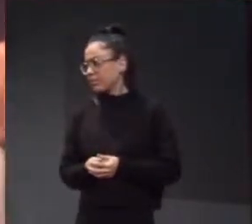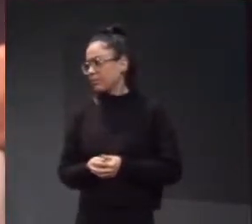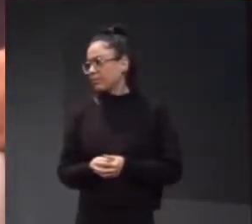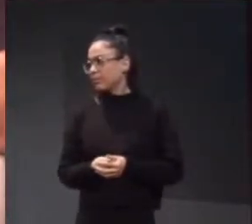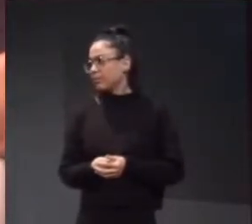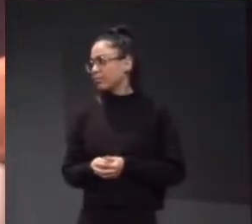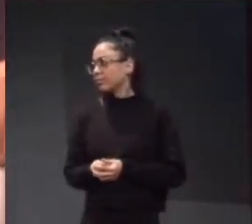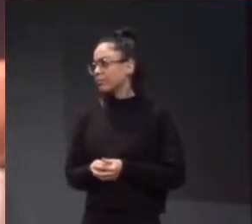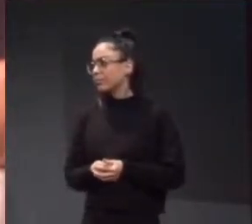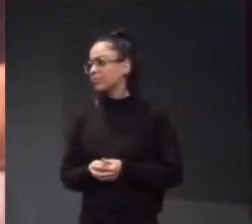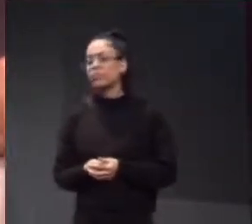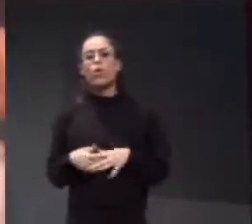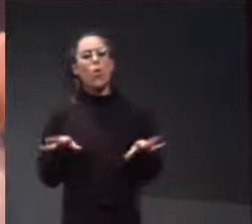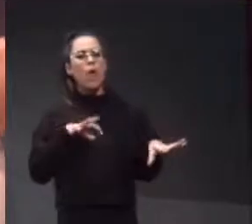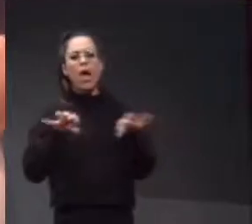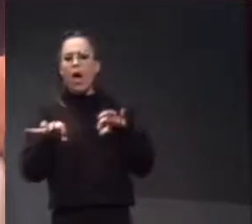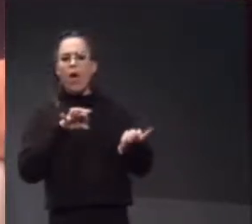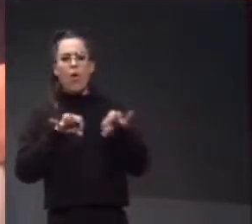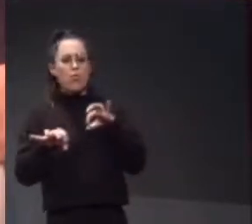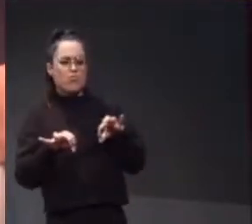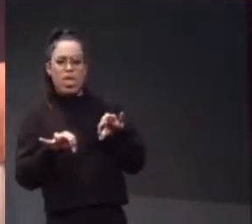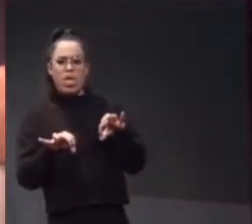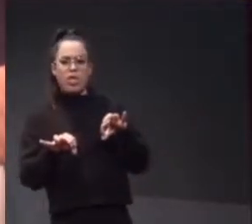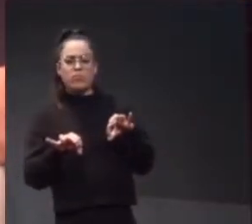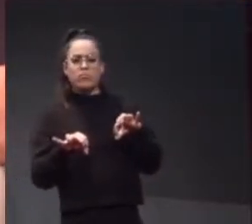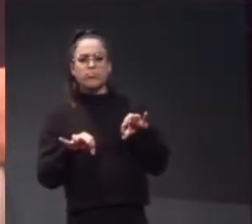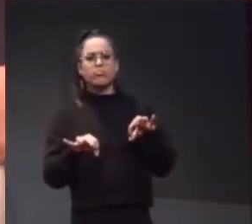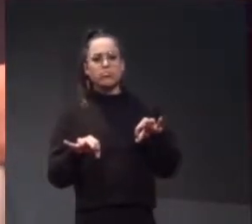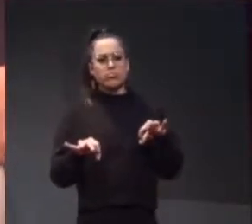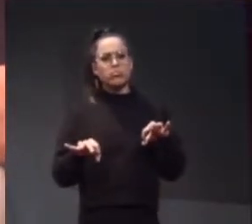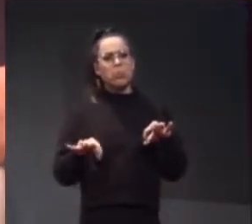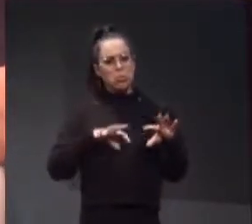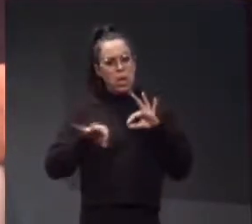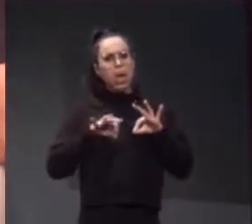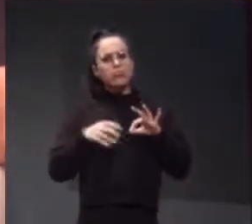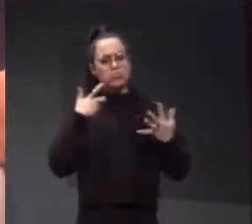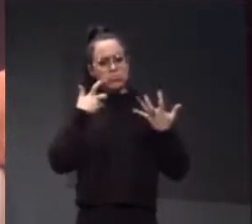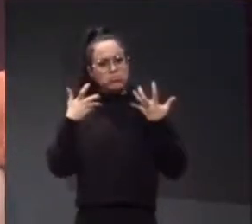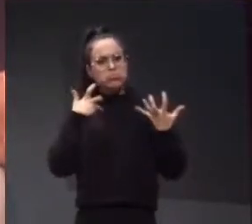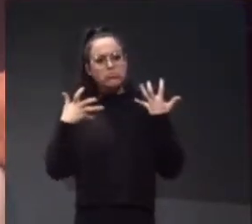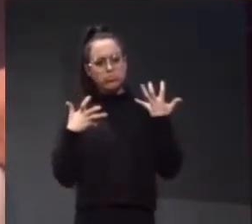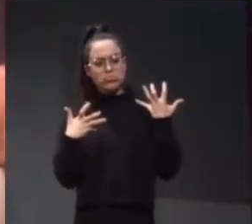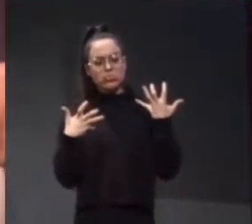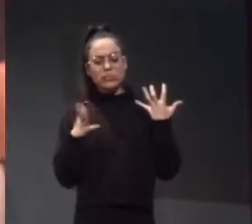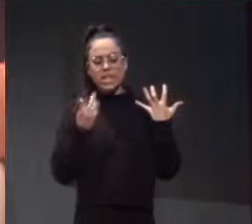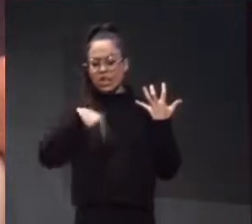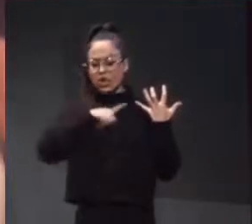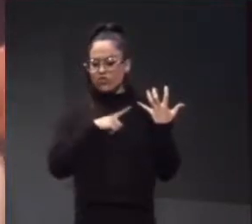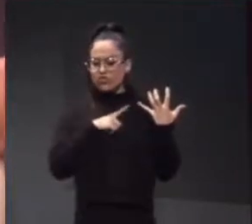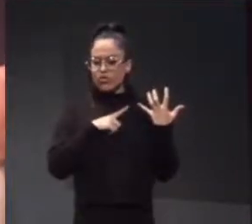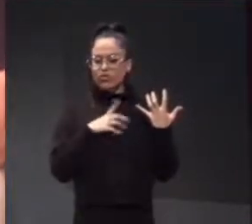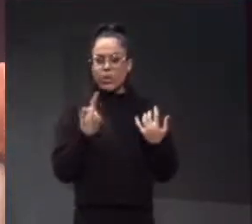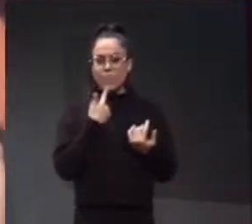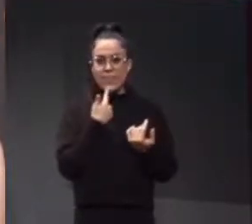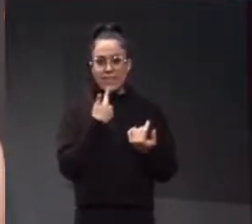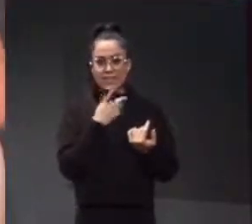y fue una obra que tuvo bastante recorrido a nivel teatral en algún momento del teatro decíamos que económicamente